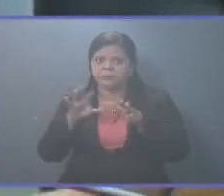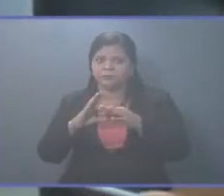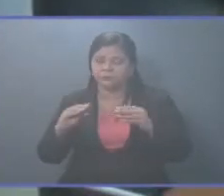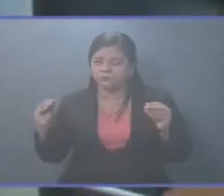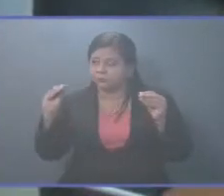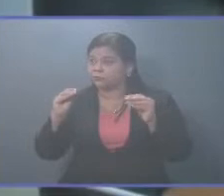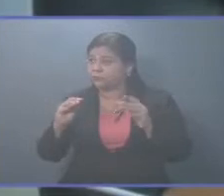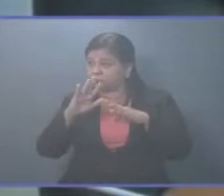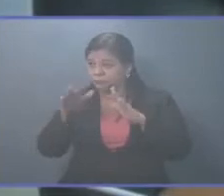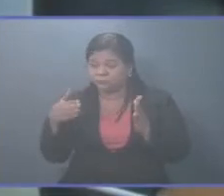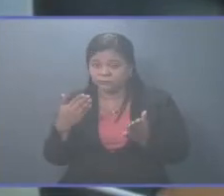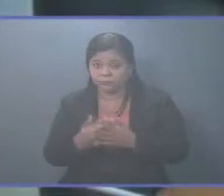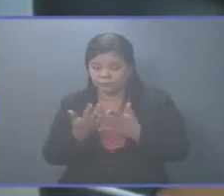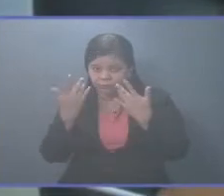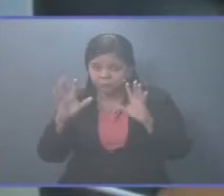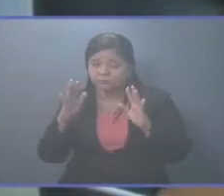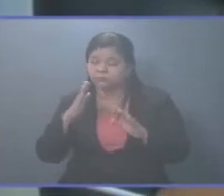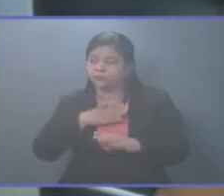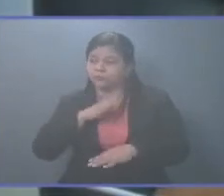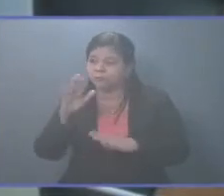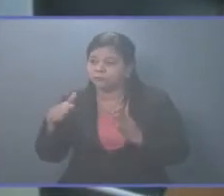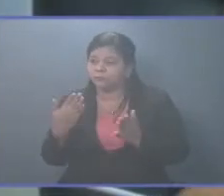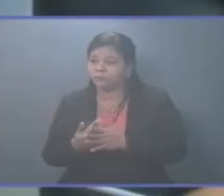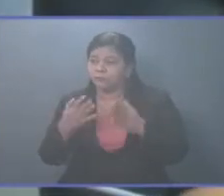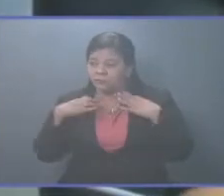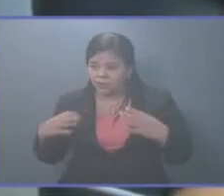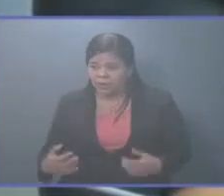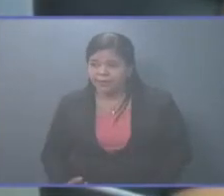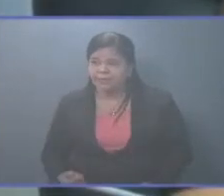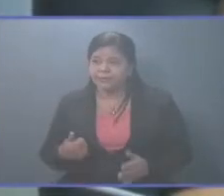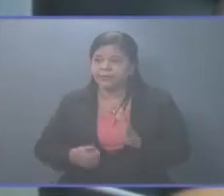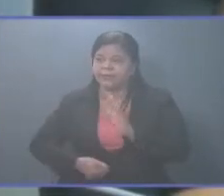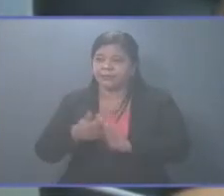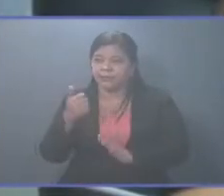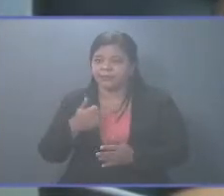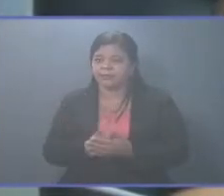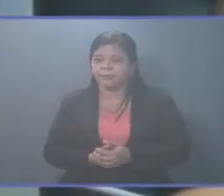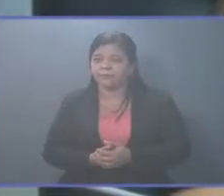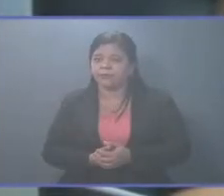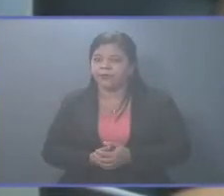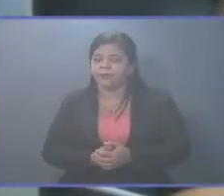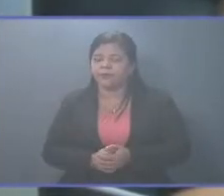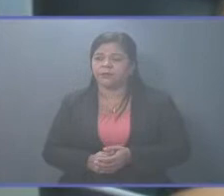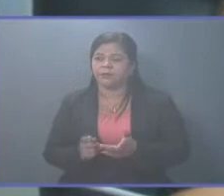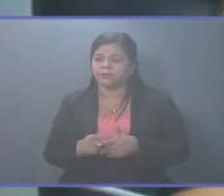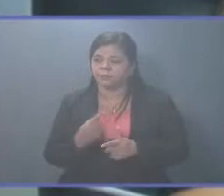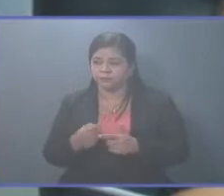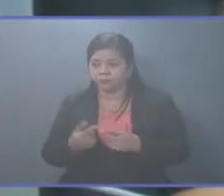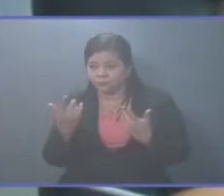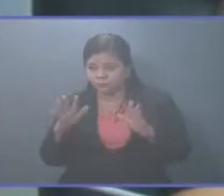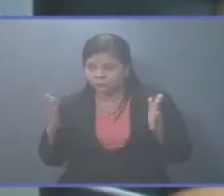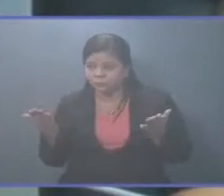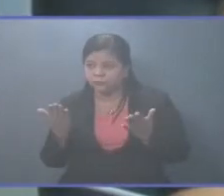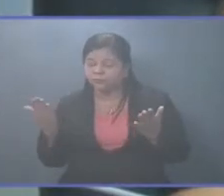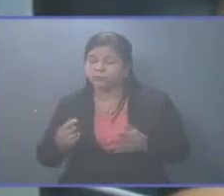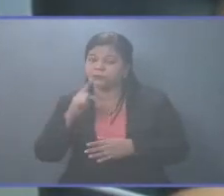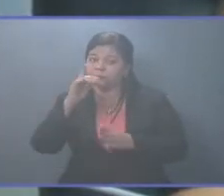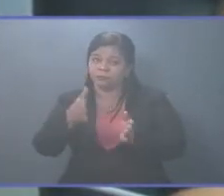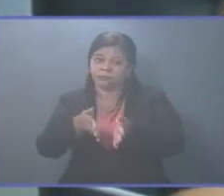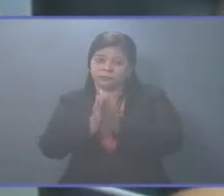también puedan, para que el gobierno podría agilizar y de una manera inmediata ver si se hace un pedido,